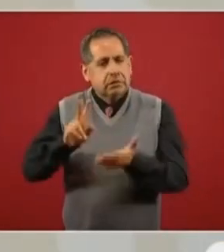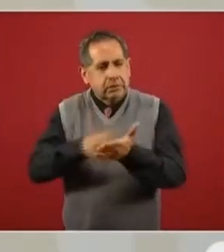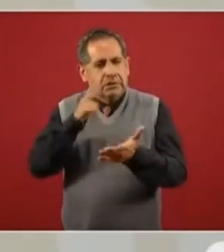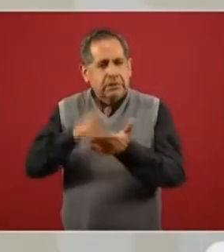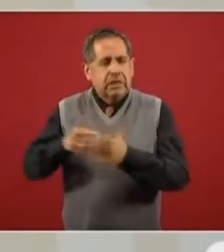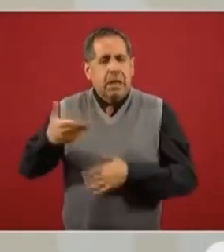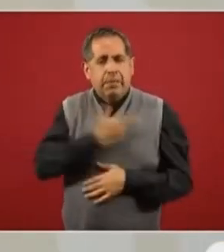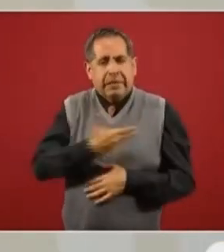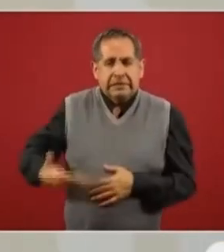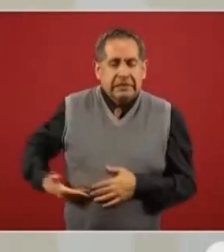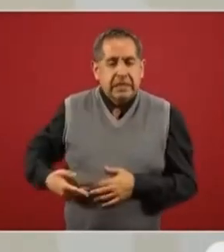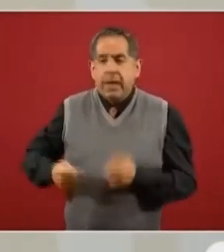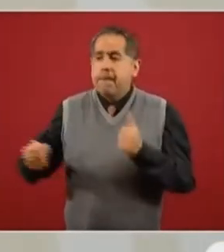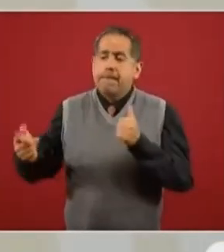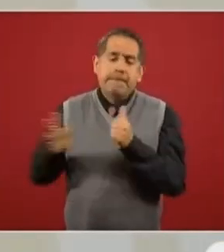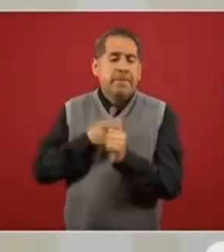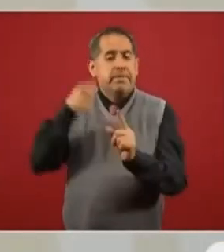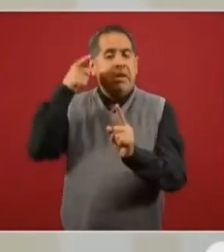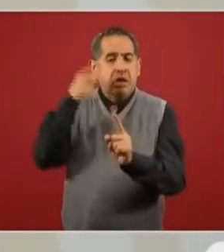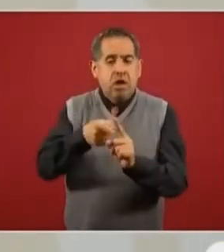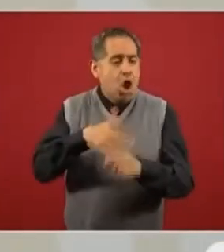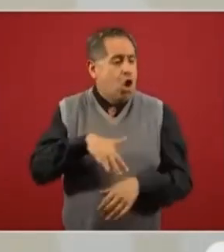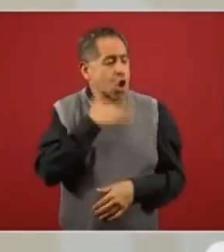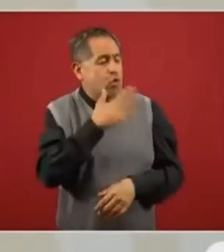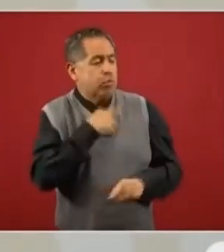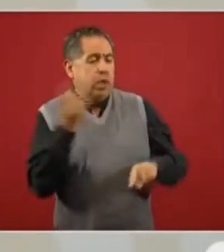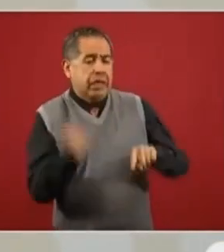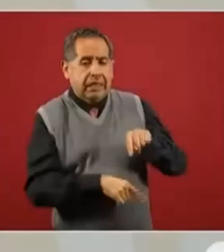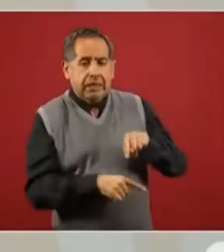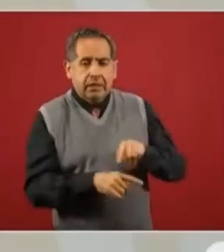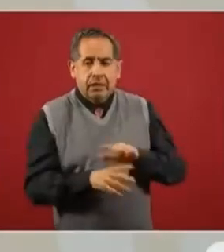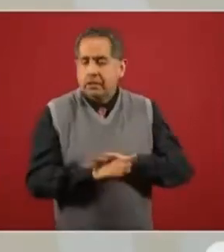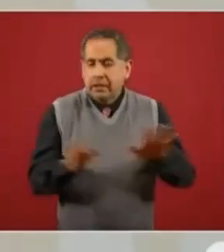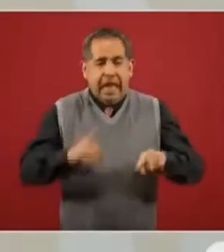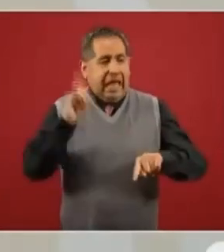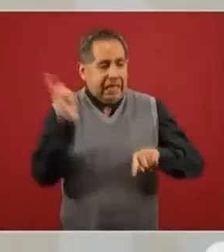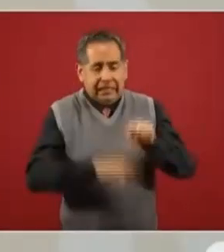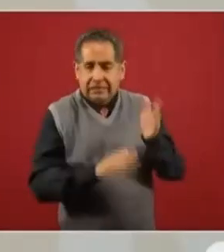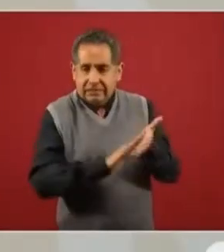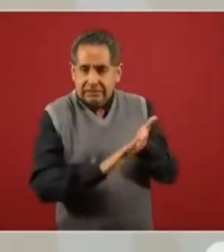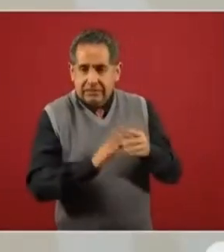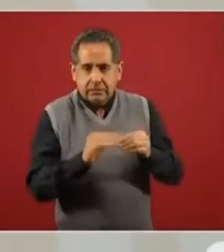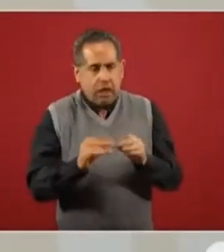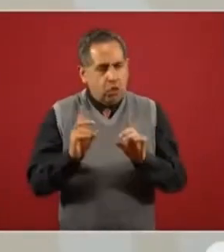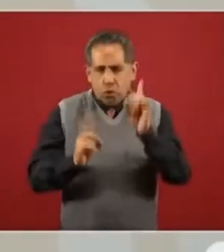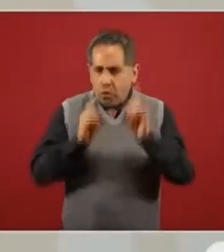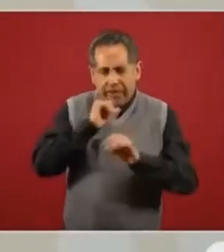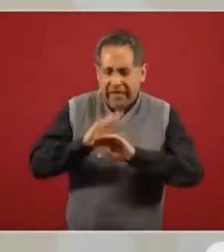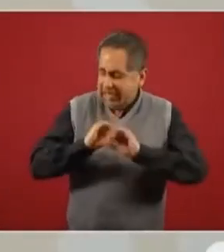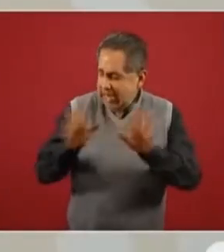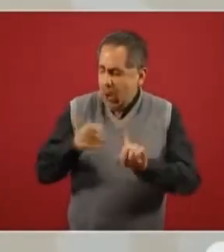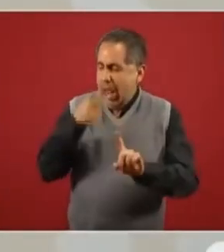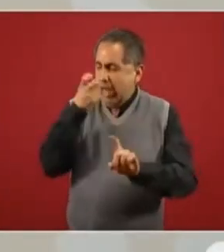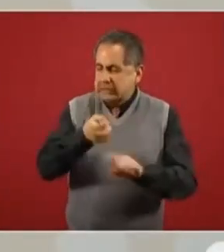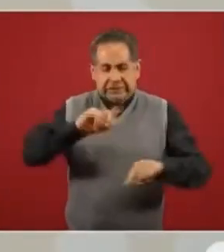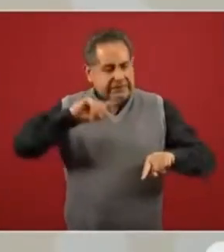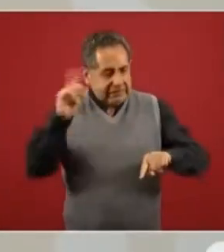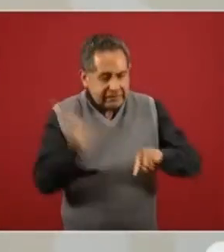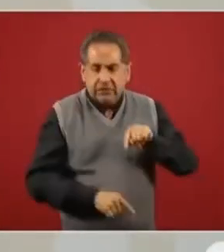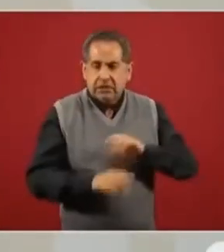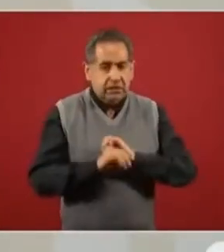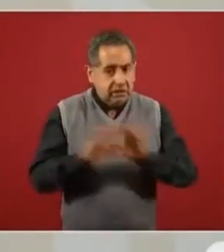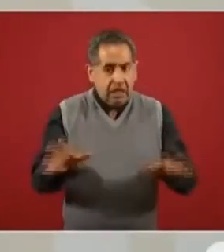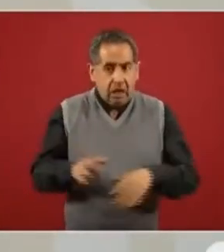dice la prioridad número uno es combatir la corrupción hasta eliminarla, no hay duda de esto. Ese es el mandato